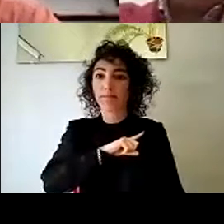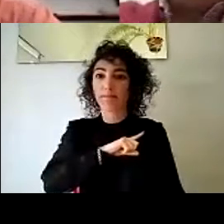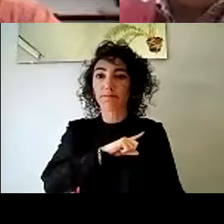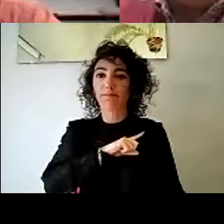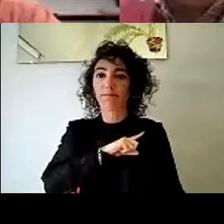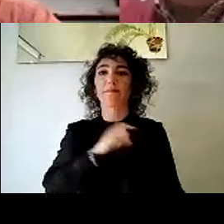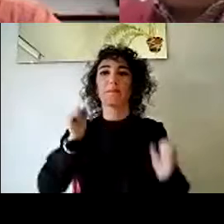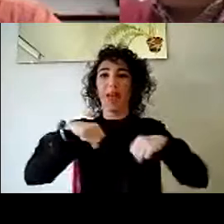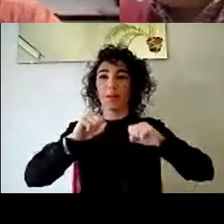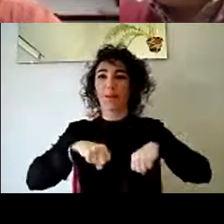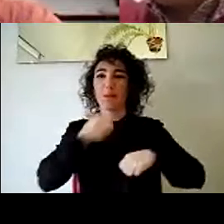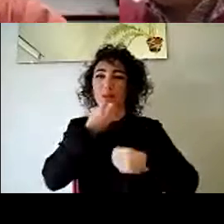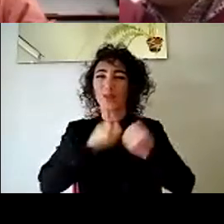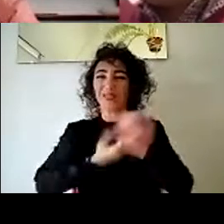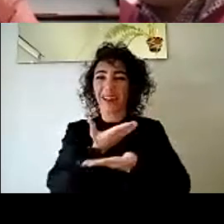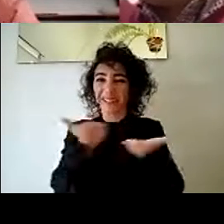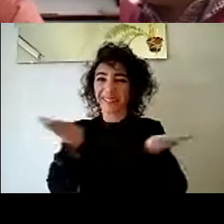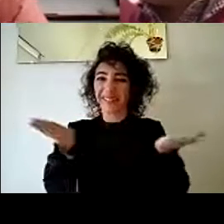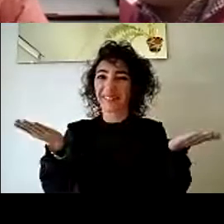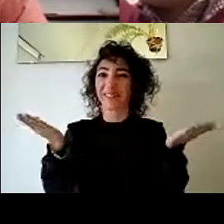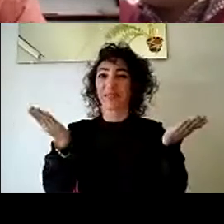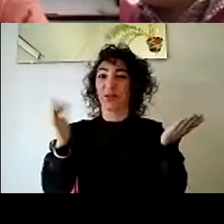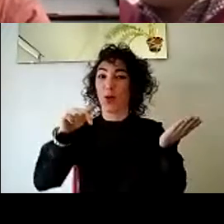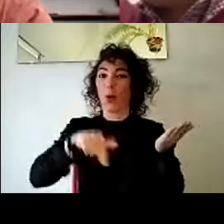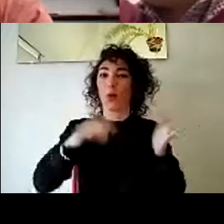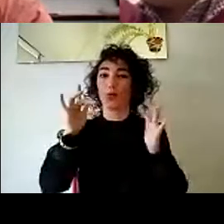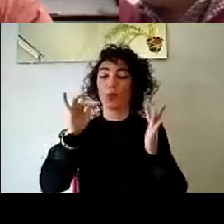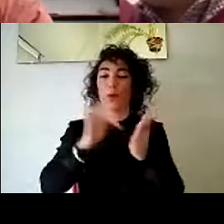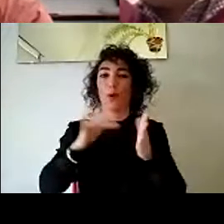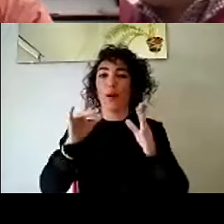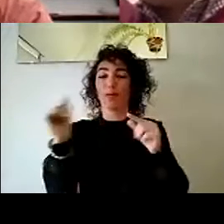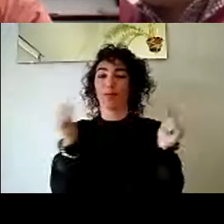Vale, buenos días. Pleno, sesión extraordinaria,